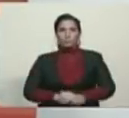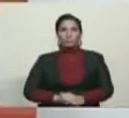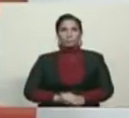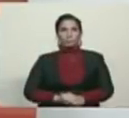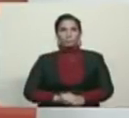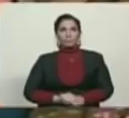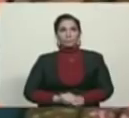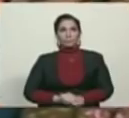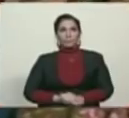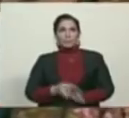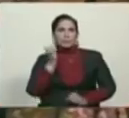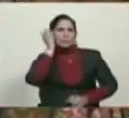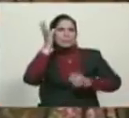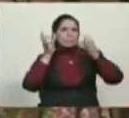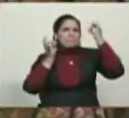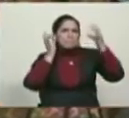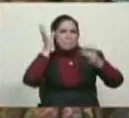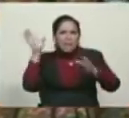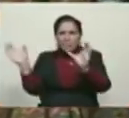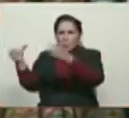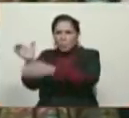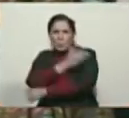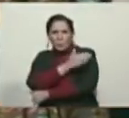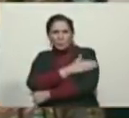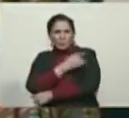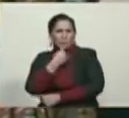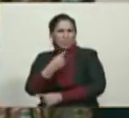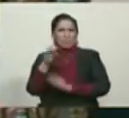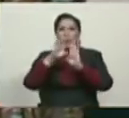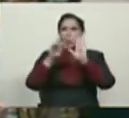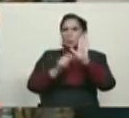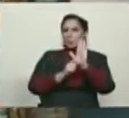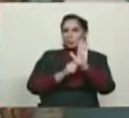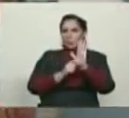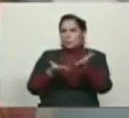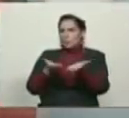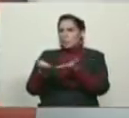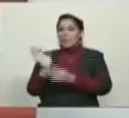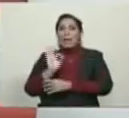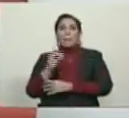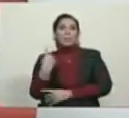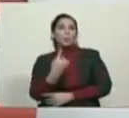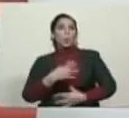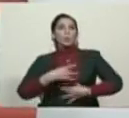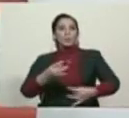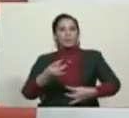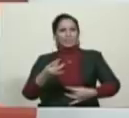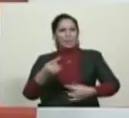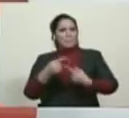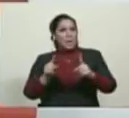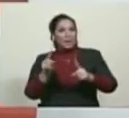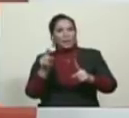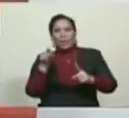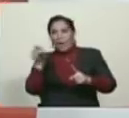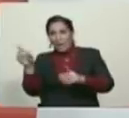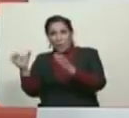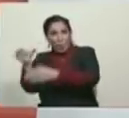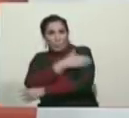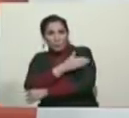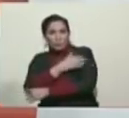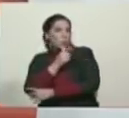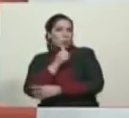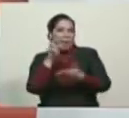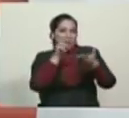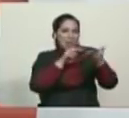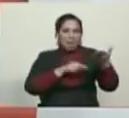Eso se inventan, ¿eh? Lo que le decimos que ellos les sirve la constitución solo cuando les interesa, pero no leen bien. Ahora están en una